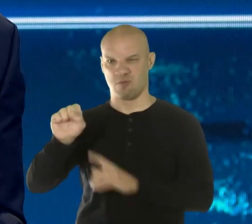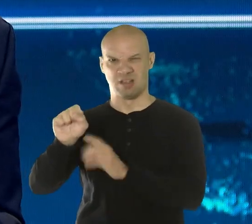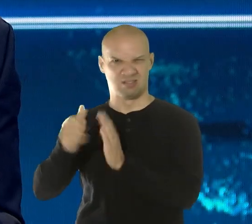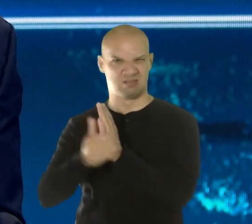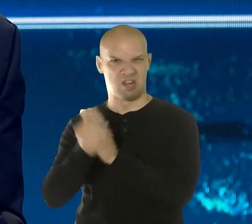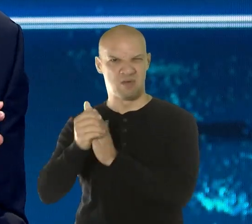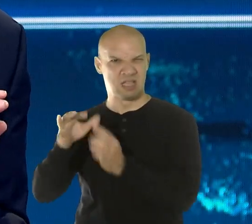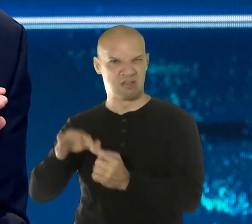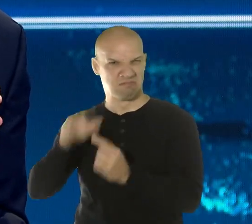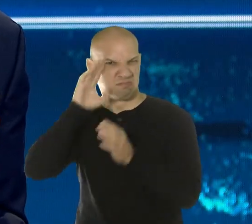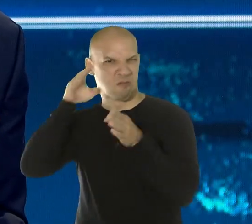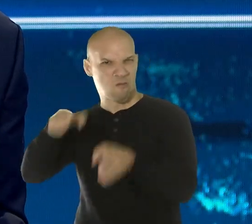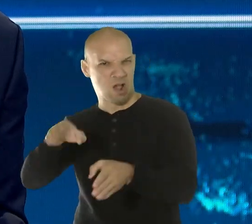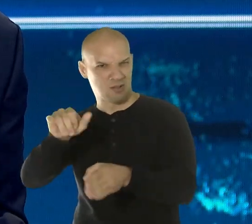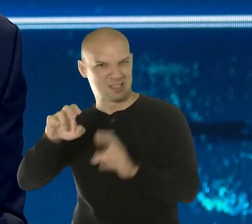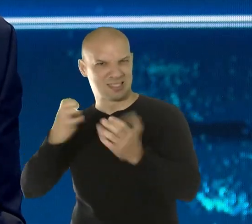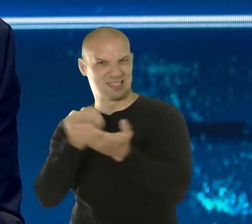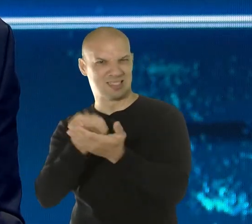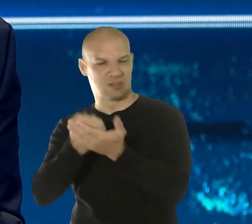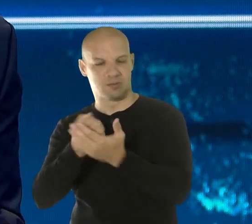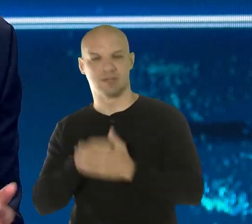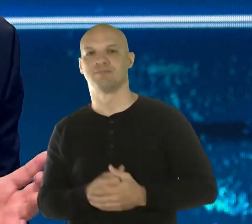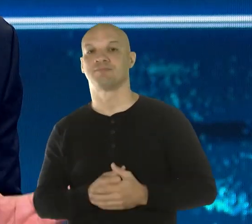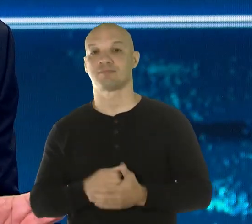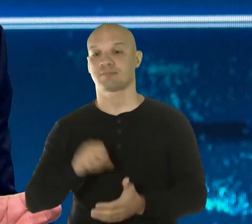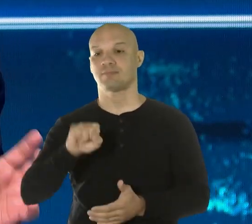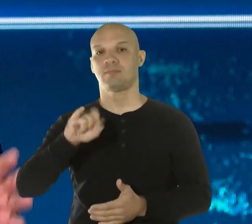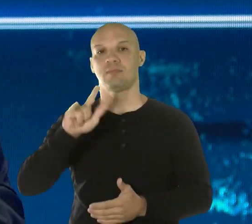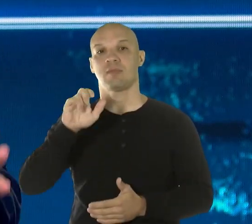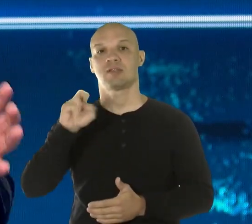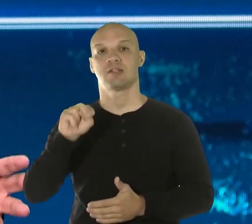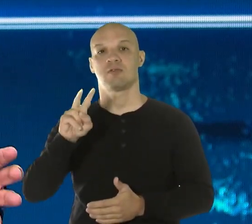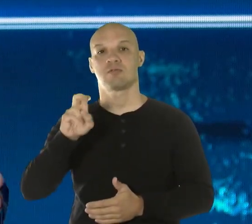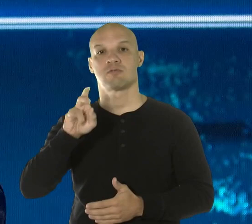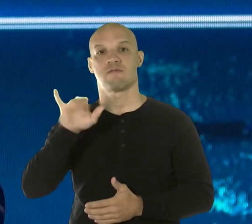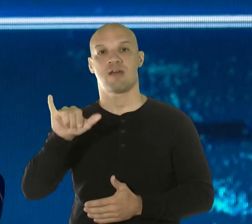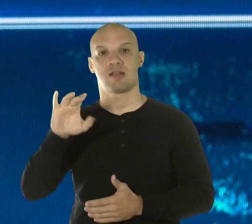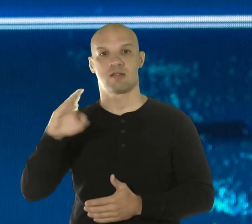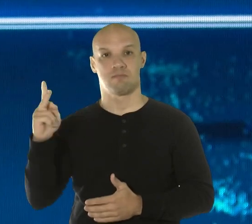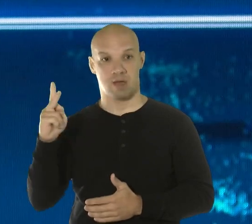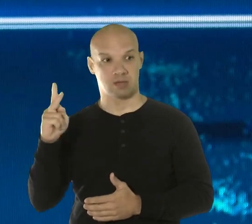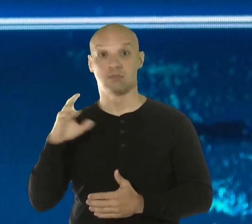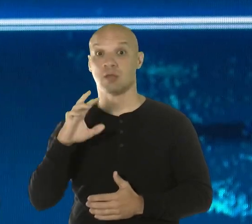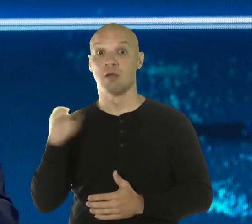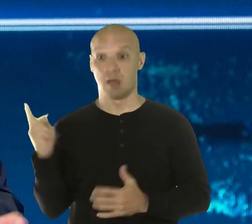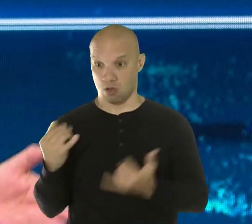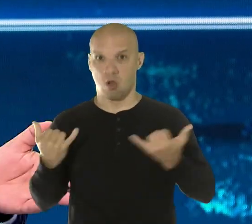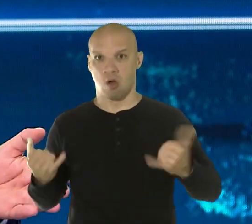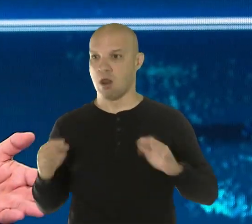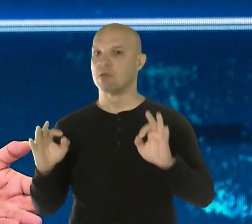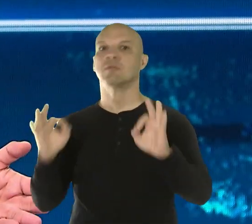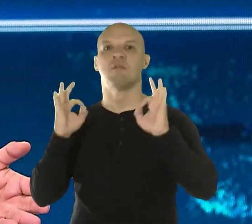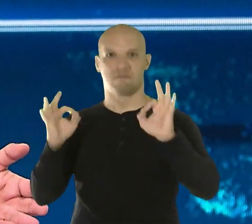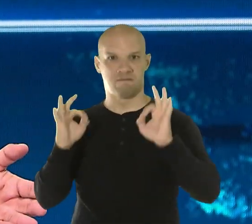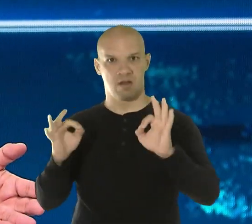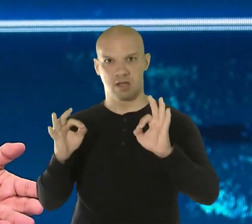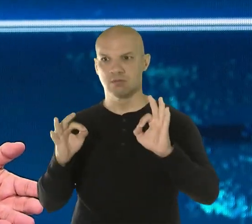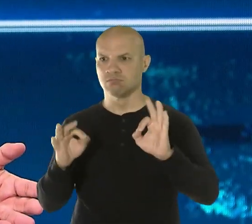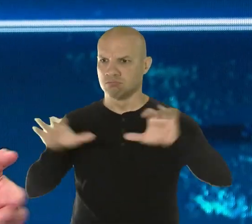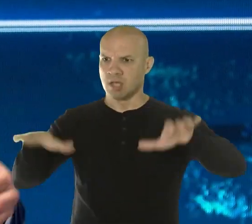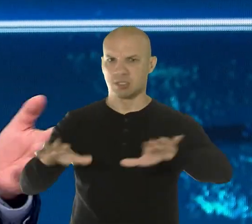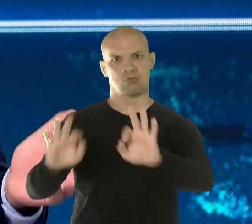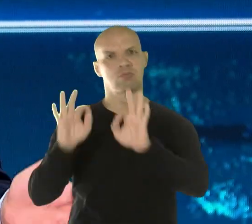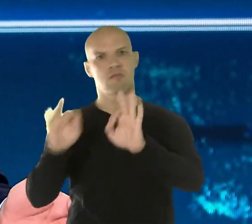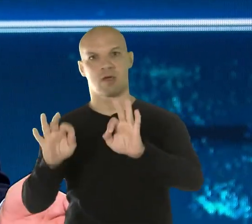la revista nos dice, Silicon Valley Bank es un banco que está bien, está haciendo las cosas bien y es un modelo que se